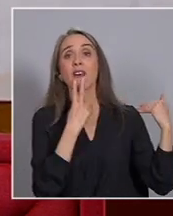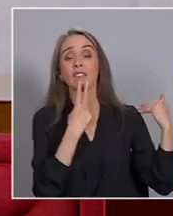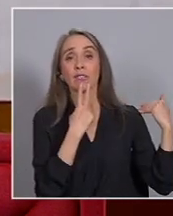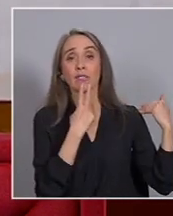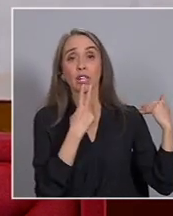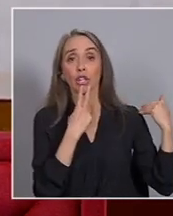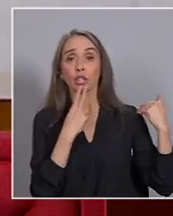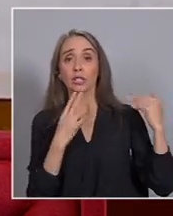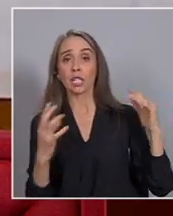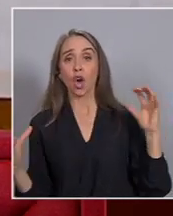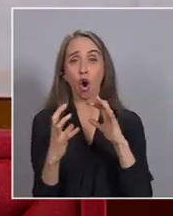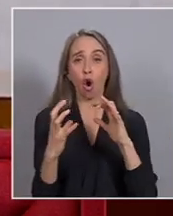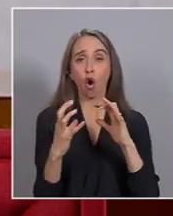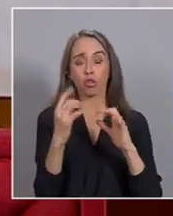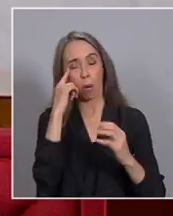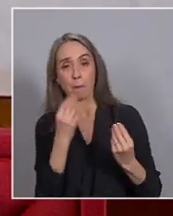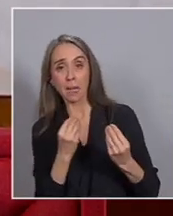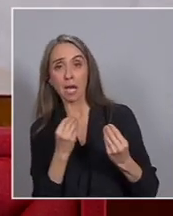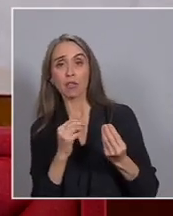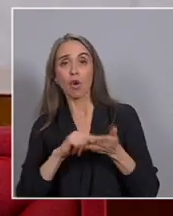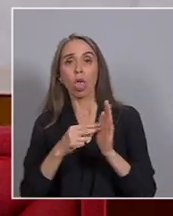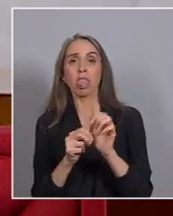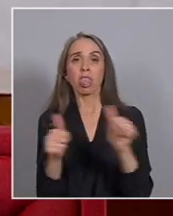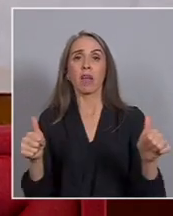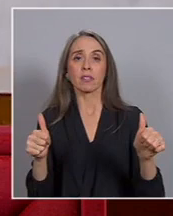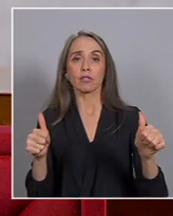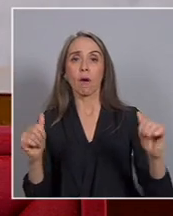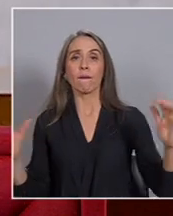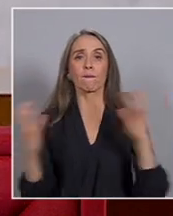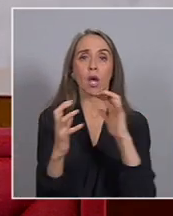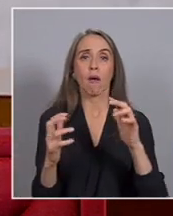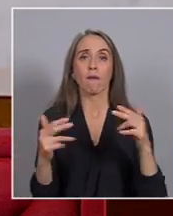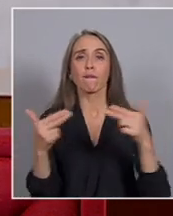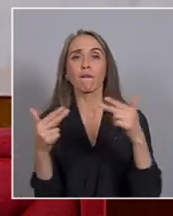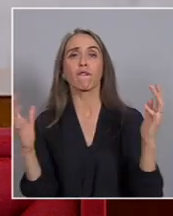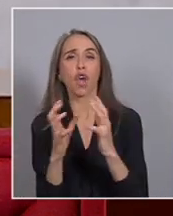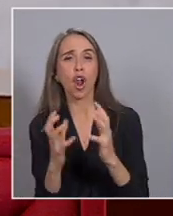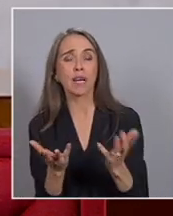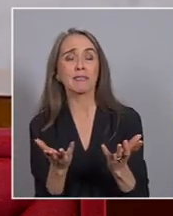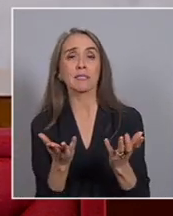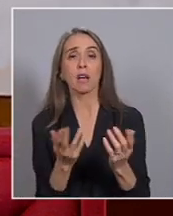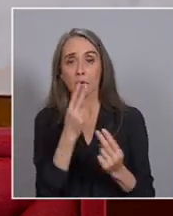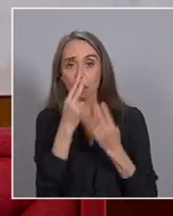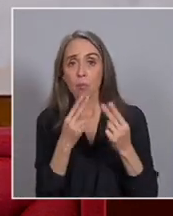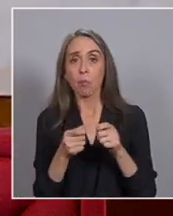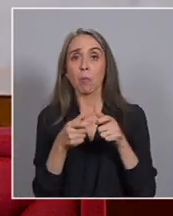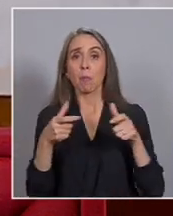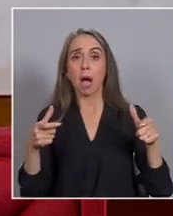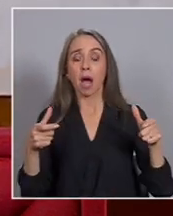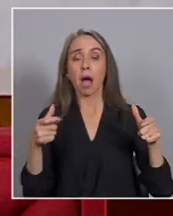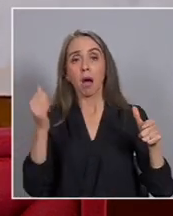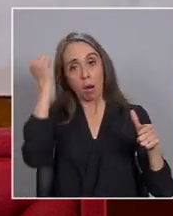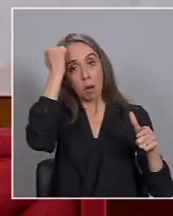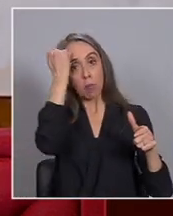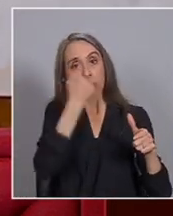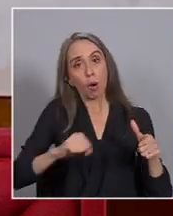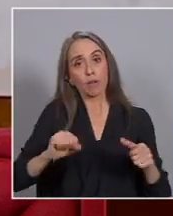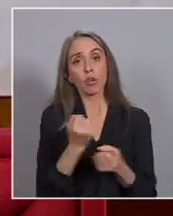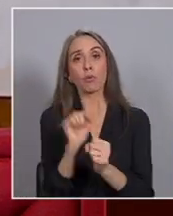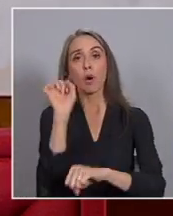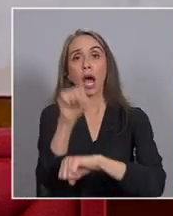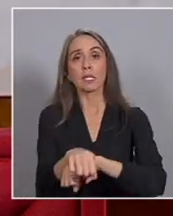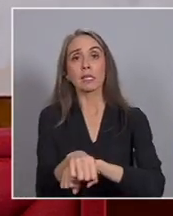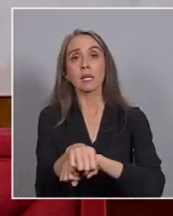caminos de división, de violencia, y hemos visto cada vez más de un porfiado e